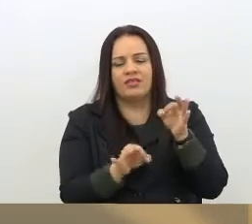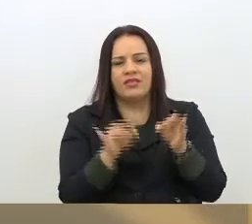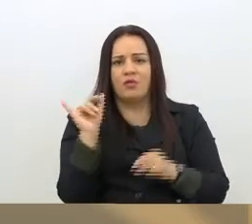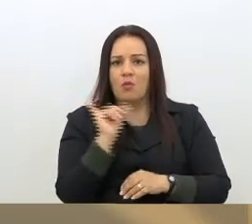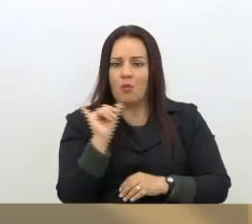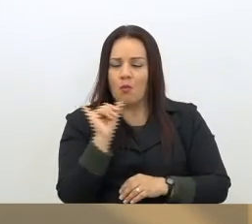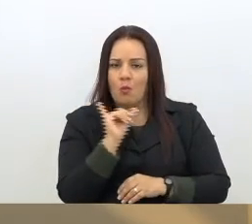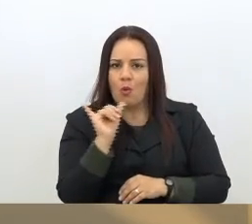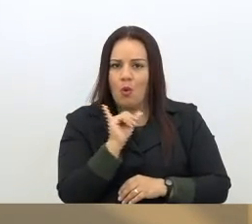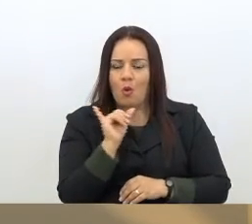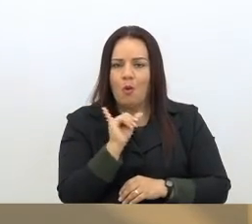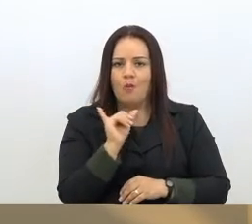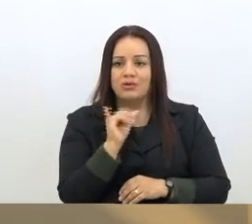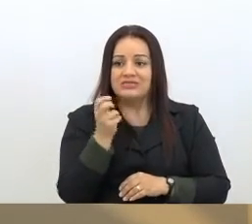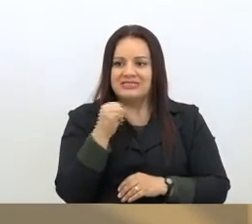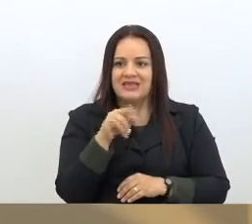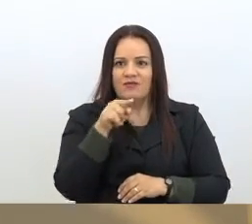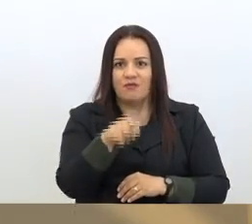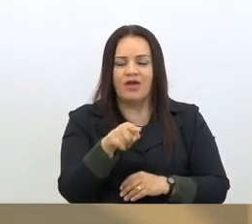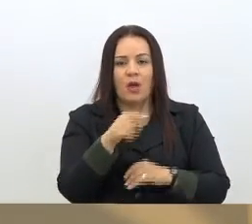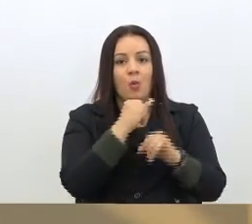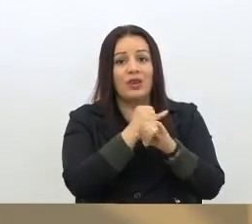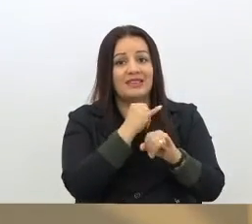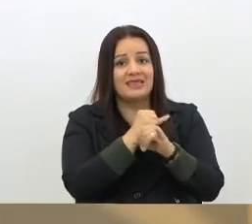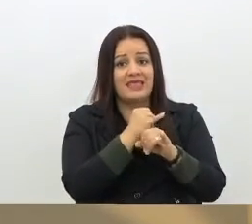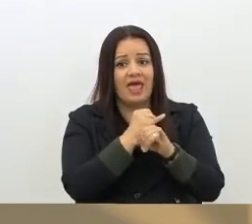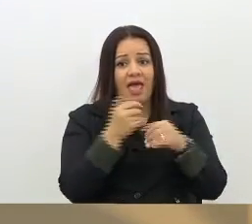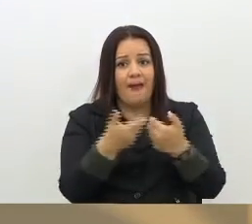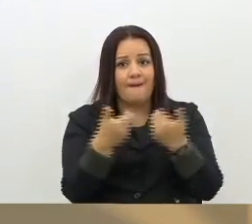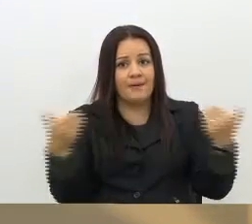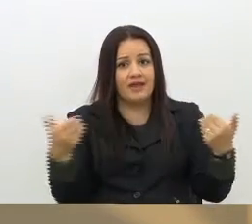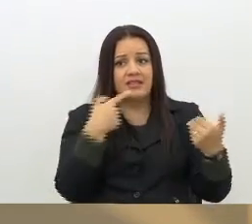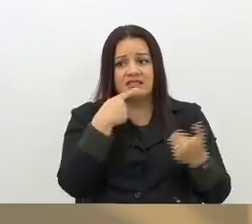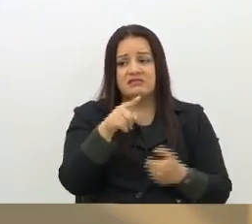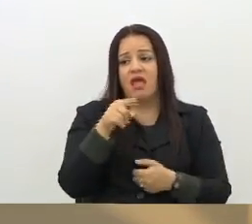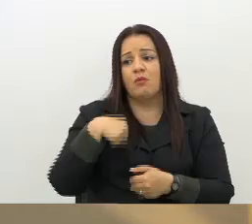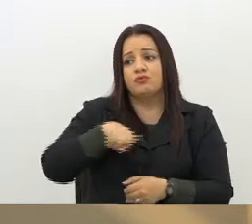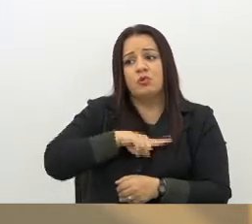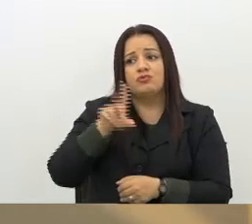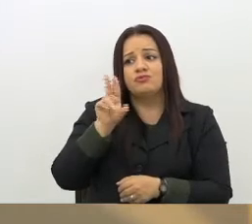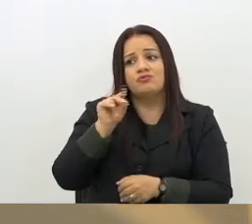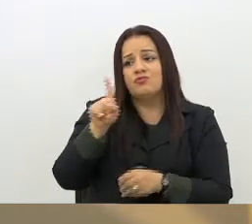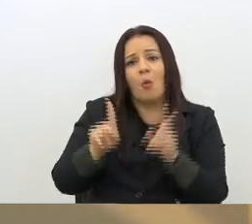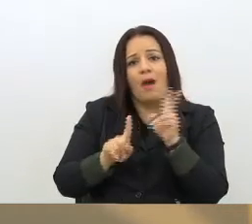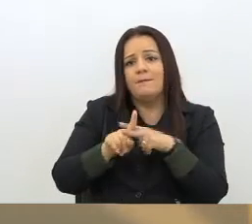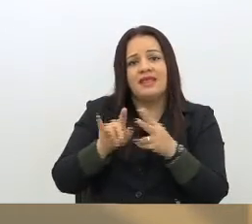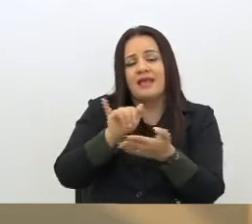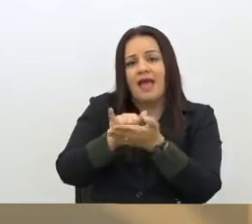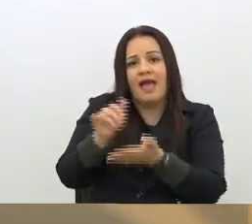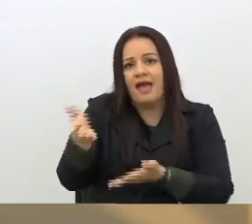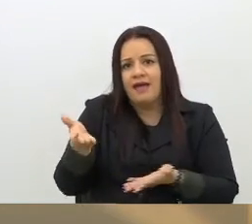un feudo aparte, dice, no, a nosotros eso no nos aplica.